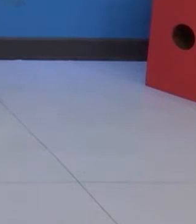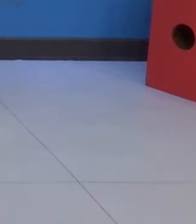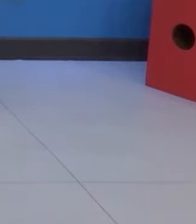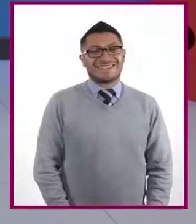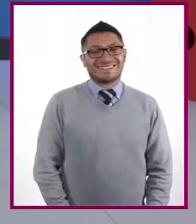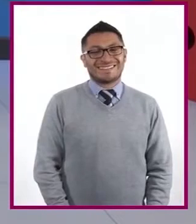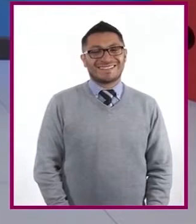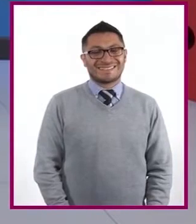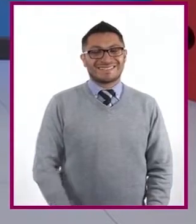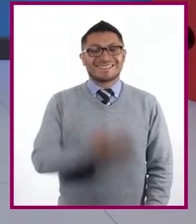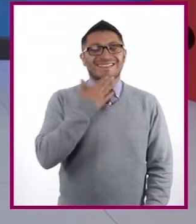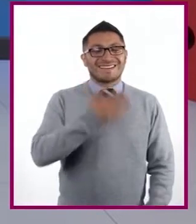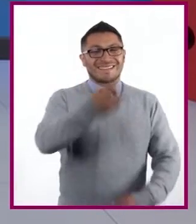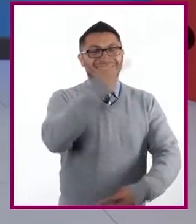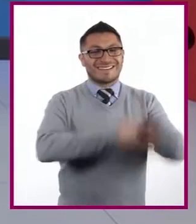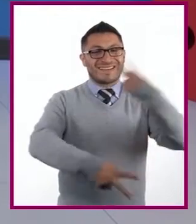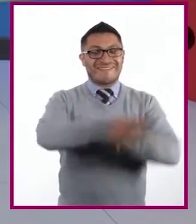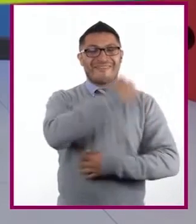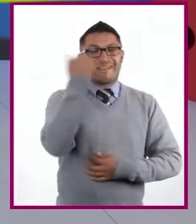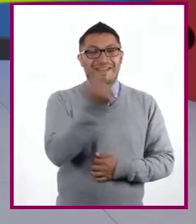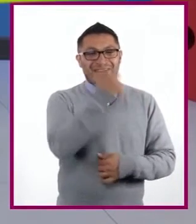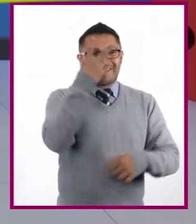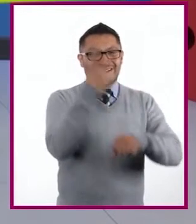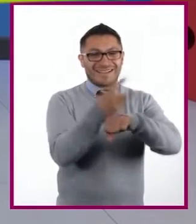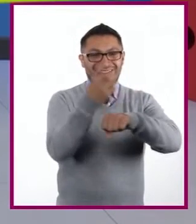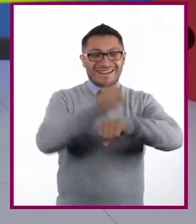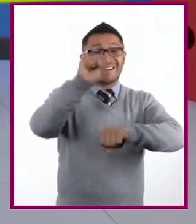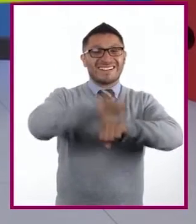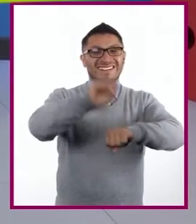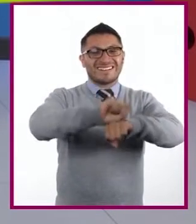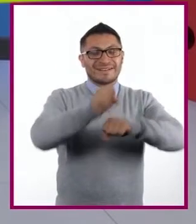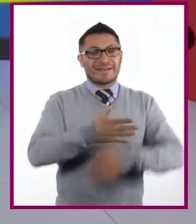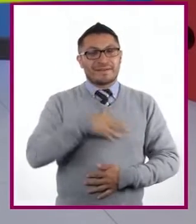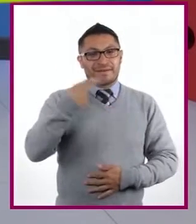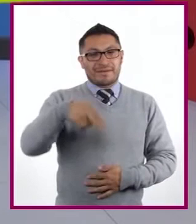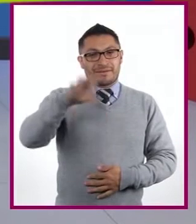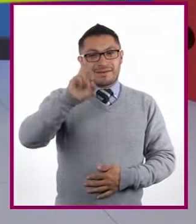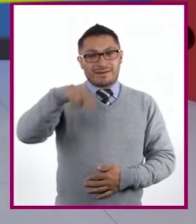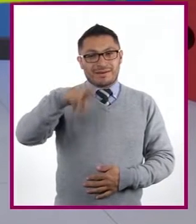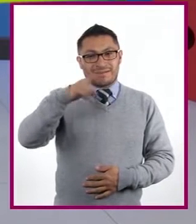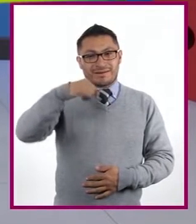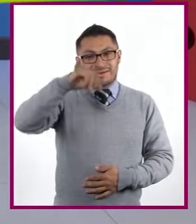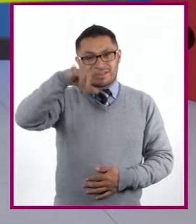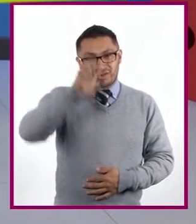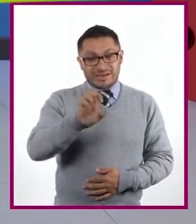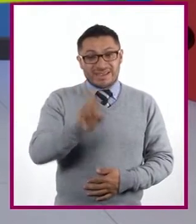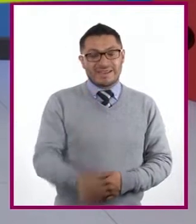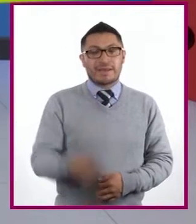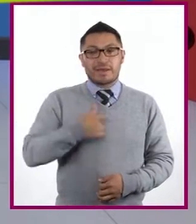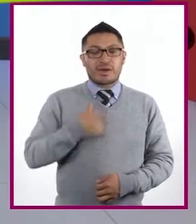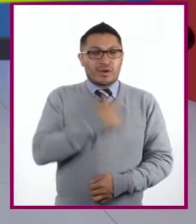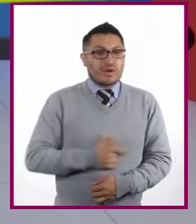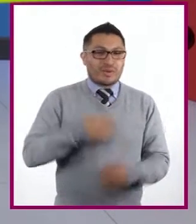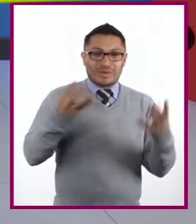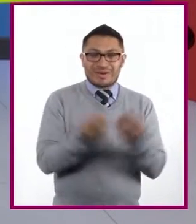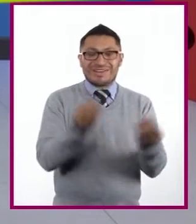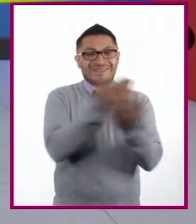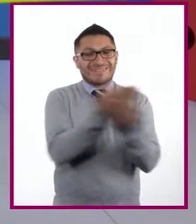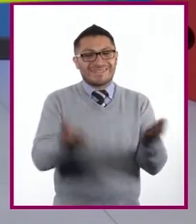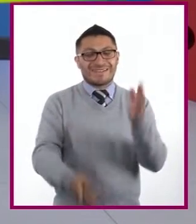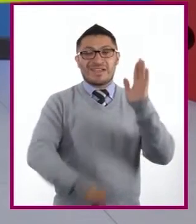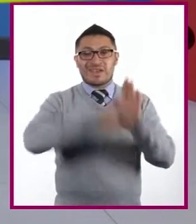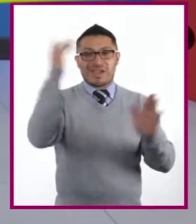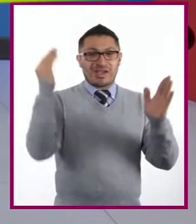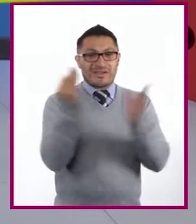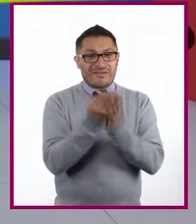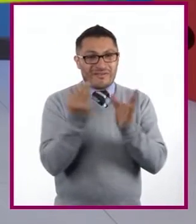Bienvenidas y bienvenidos estudiantes de segundo de secundaria. Mi nombre es Enrique Rodal y es un placer para mí acompañarlos en una sesión